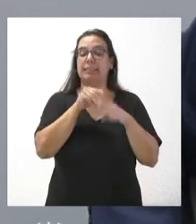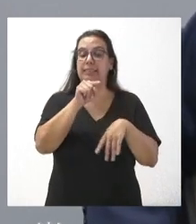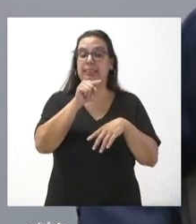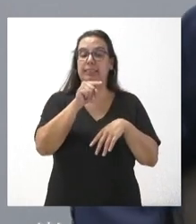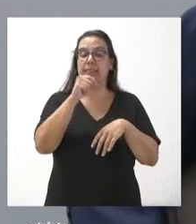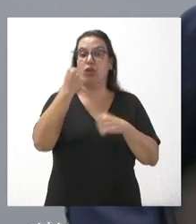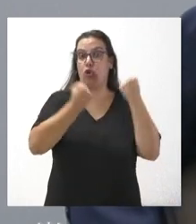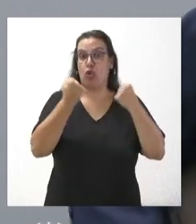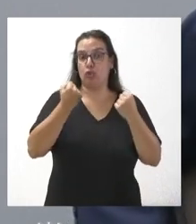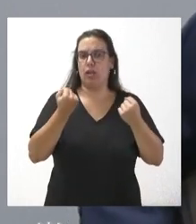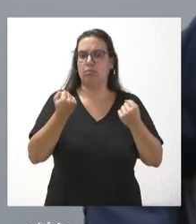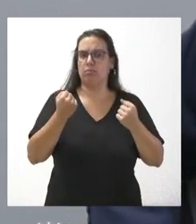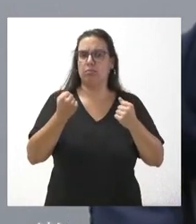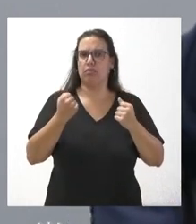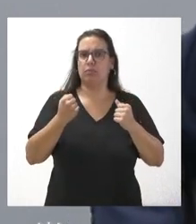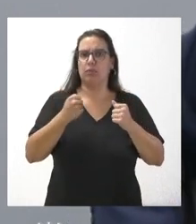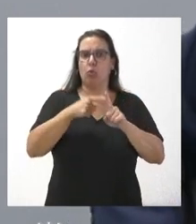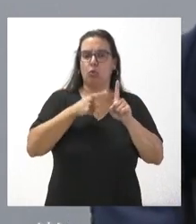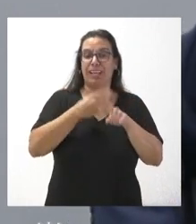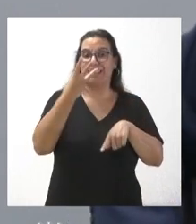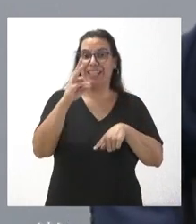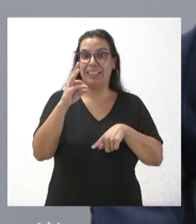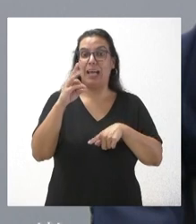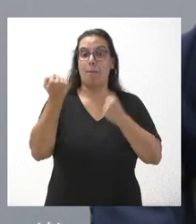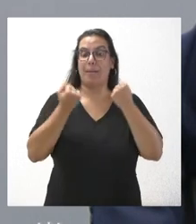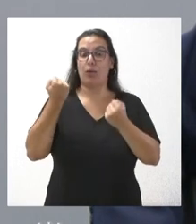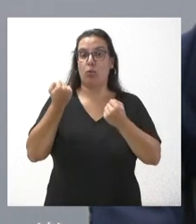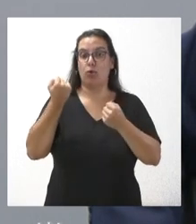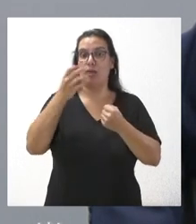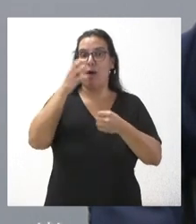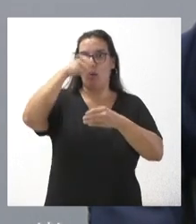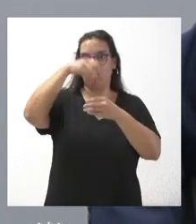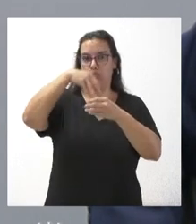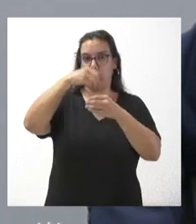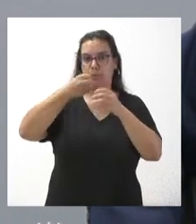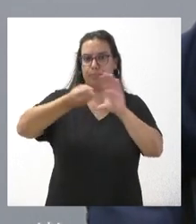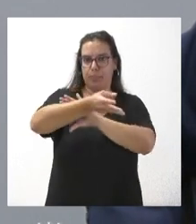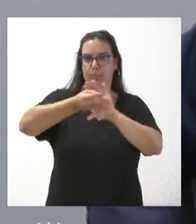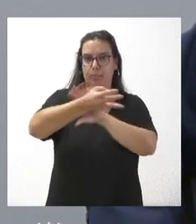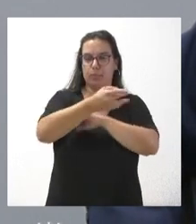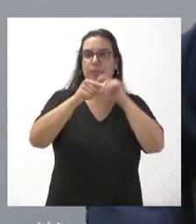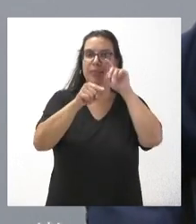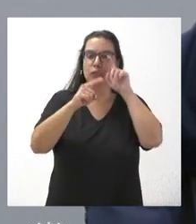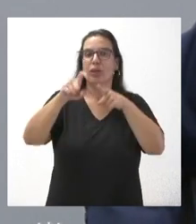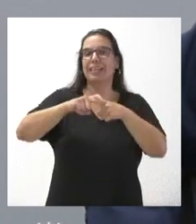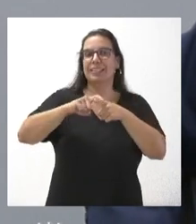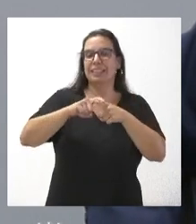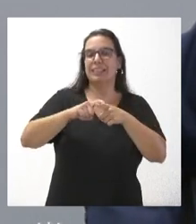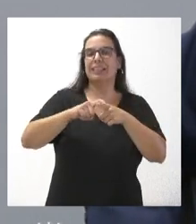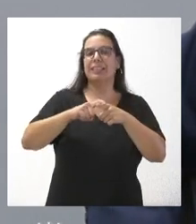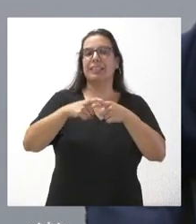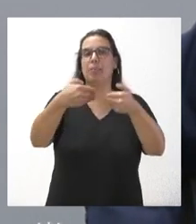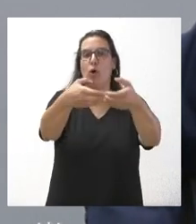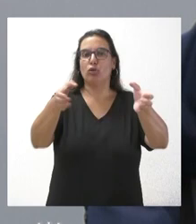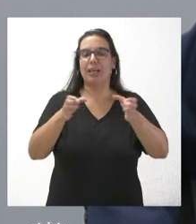de estos vehículos que hemos puesto en marcha, estos 30 vehículos autobomba, son camiones, vehículos de transporte de carga de tipo chasis de cabida